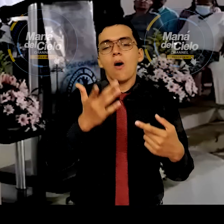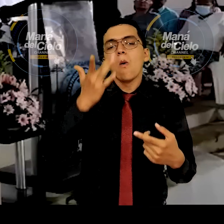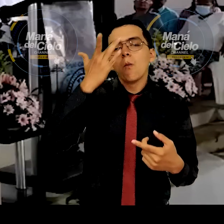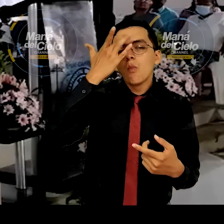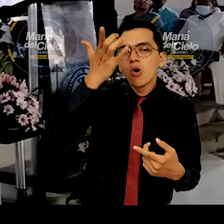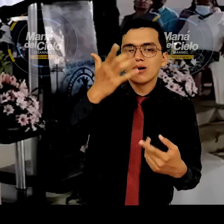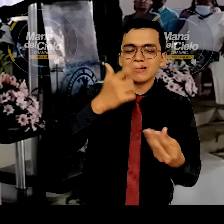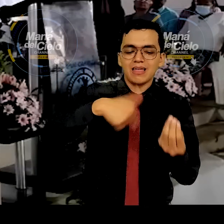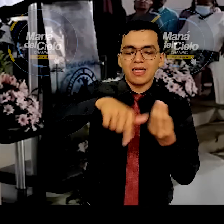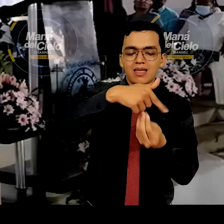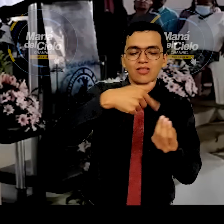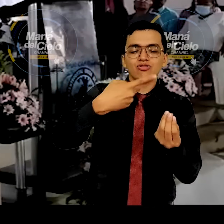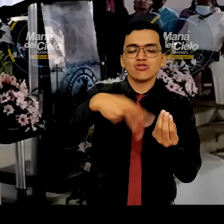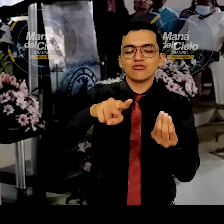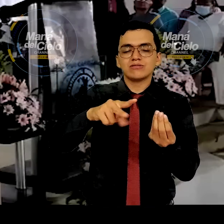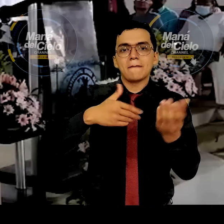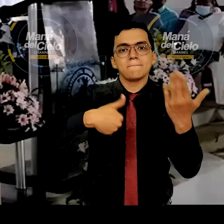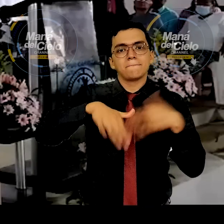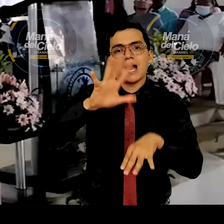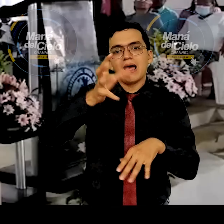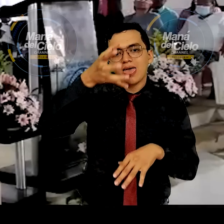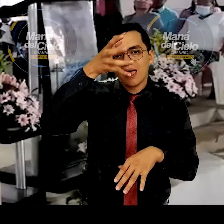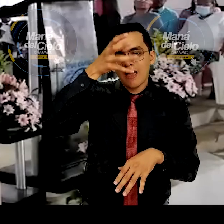ese perfil del Antiguo Testamento.